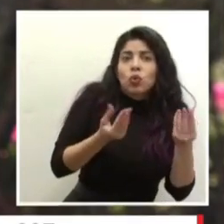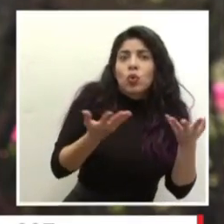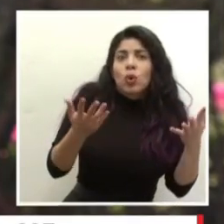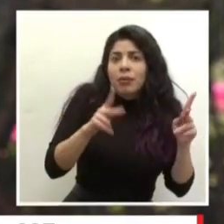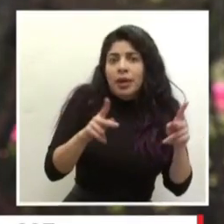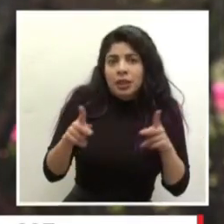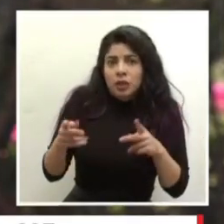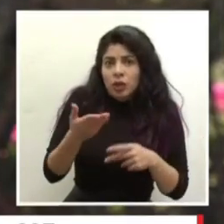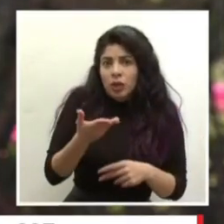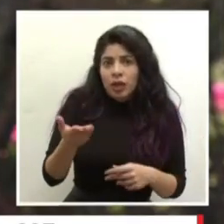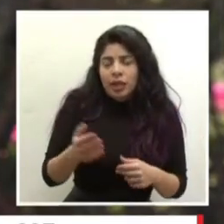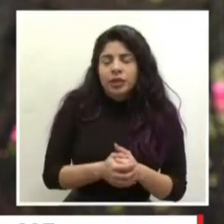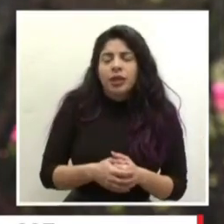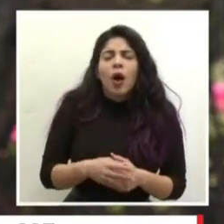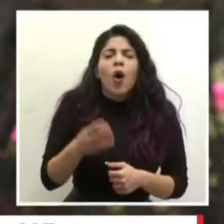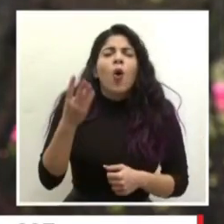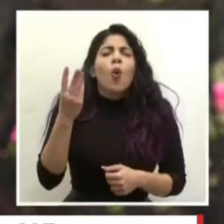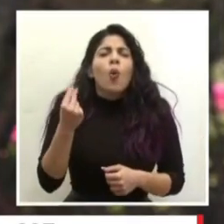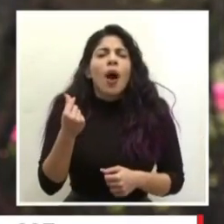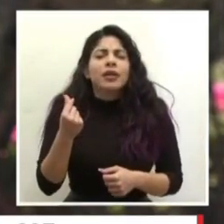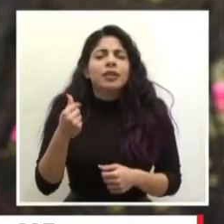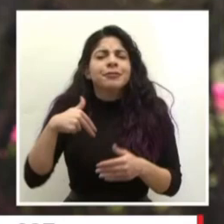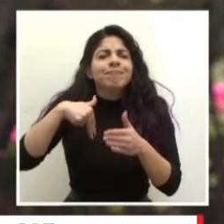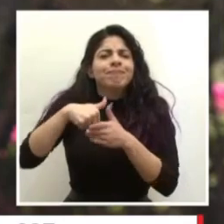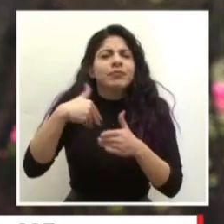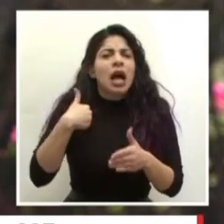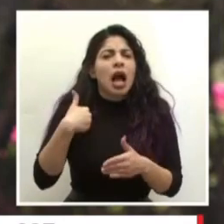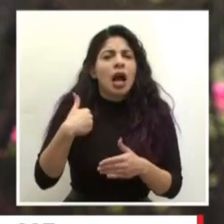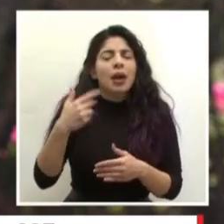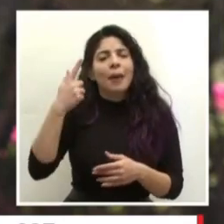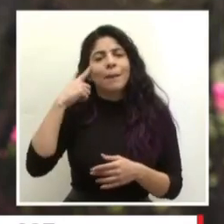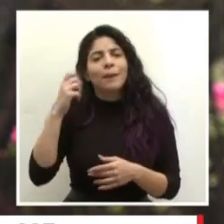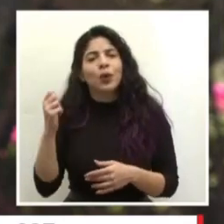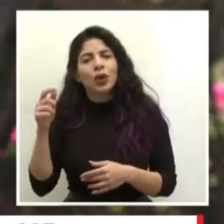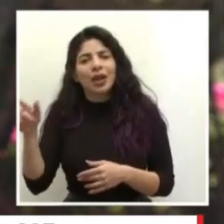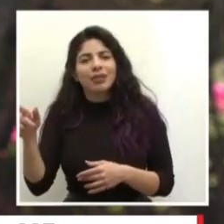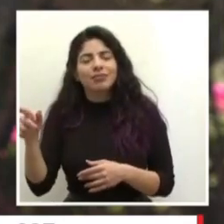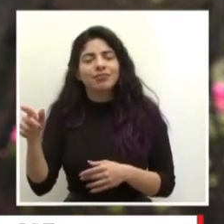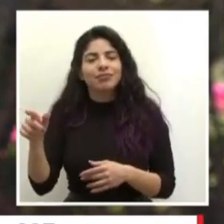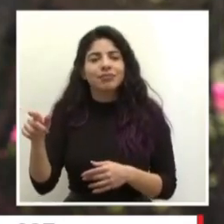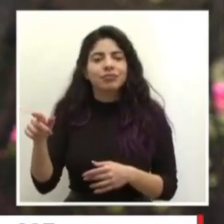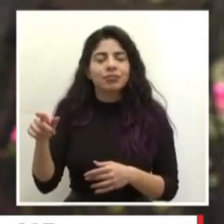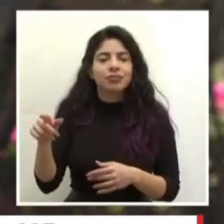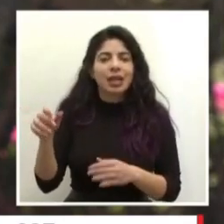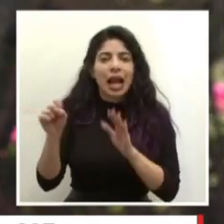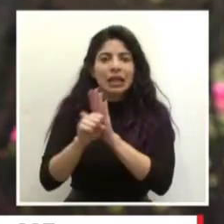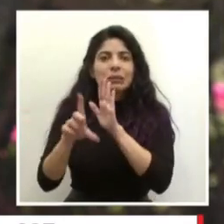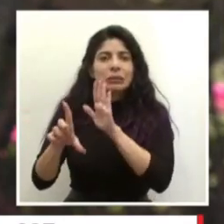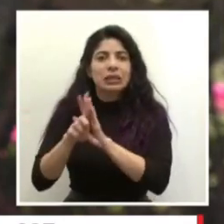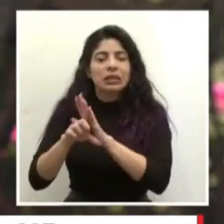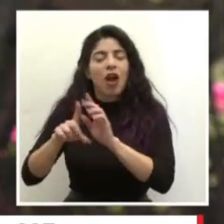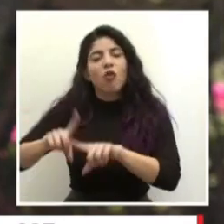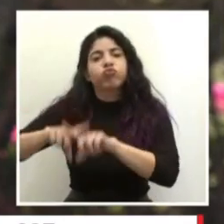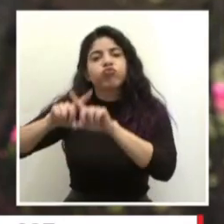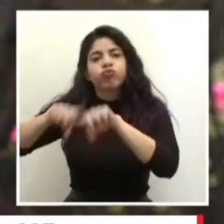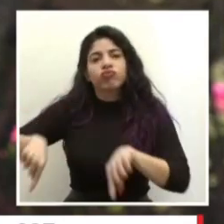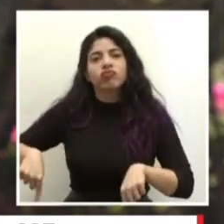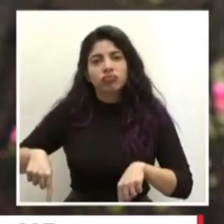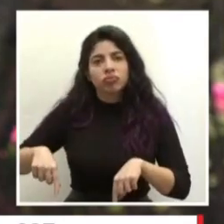personas? ¿Cuánto obstáculo a partir del rechazo que se dio en Asamblea Legislativa a